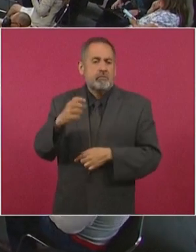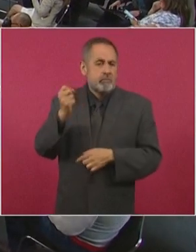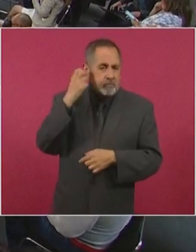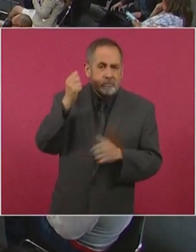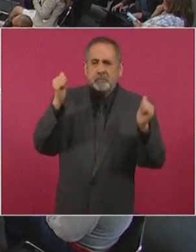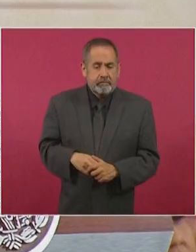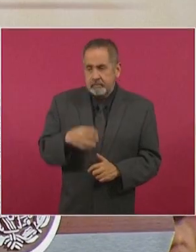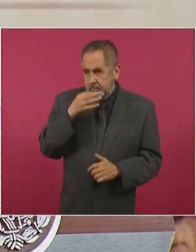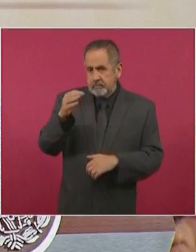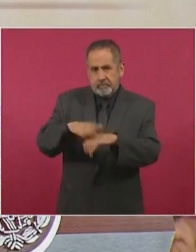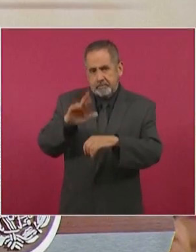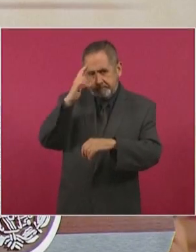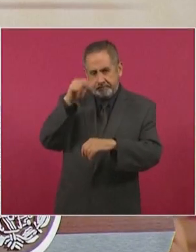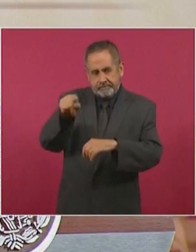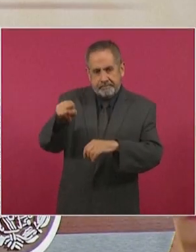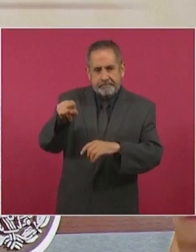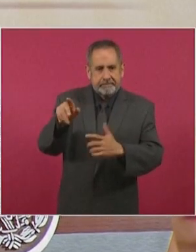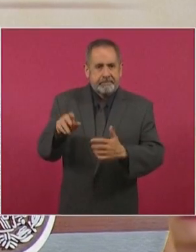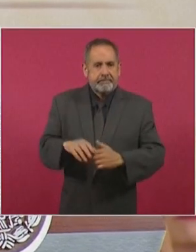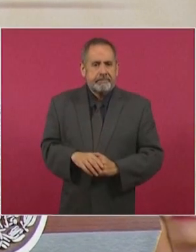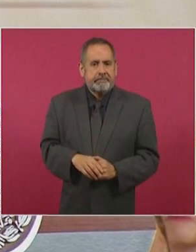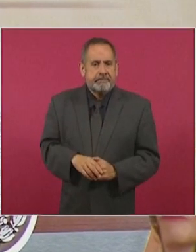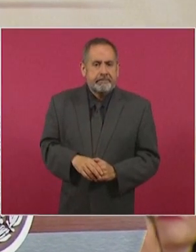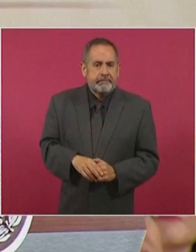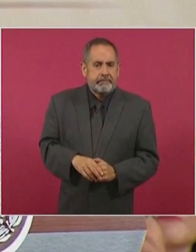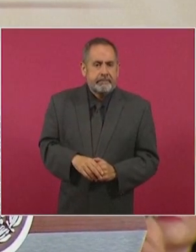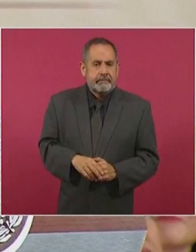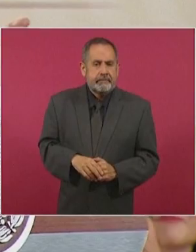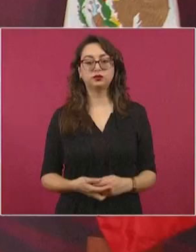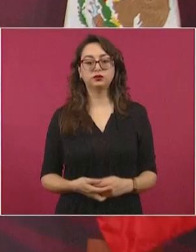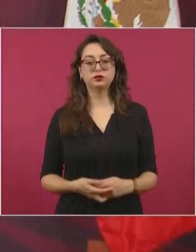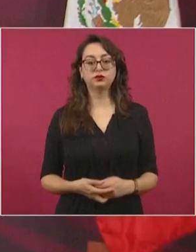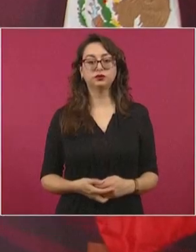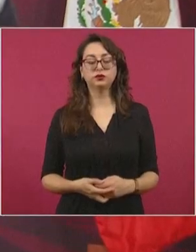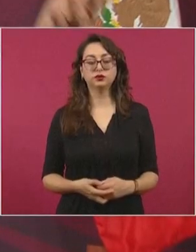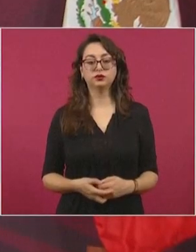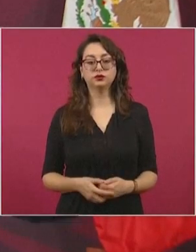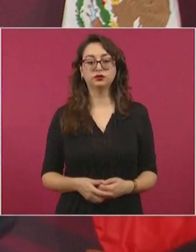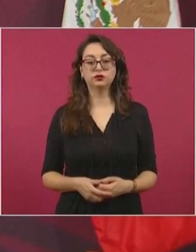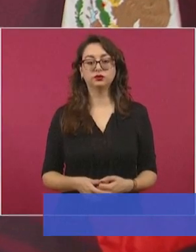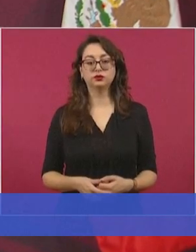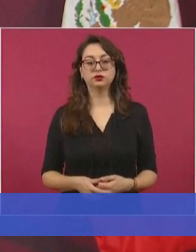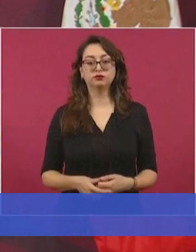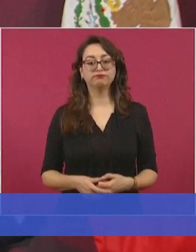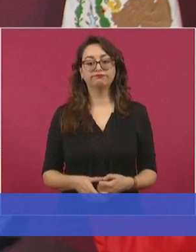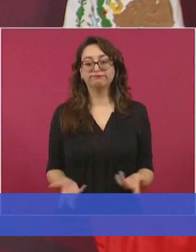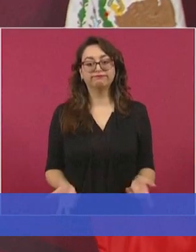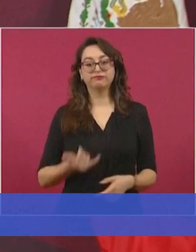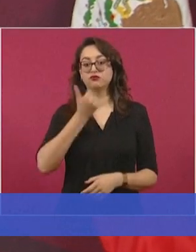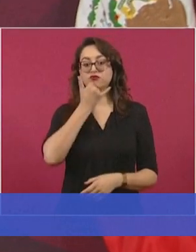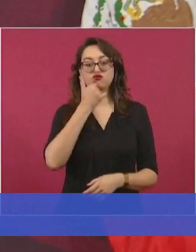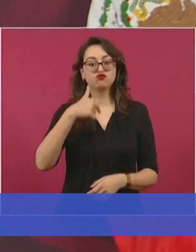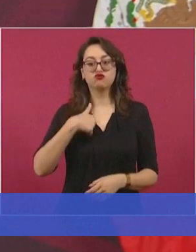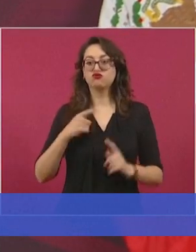quien sustituyó en el poder al encarcelado Pedro Castillo no le puedo yo entregar nada porque